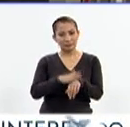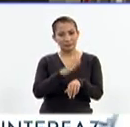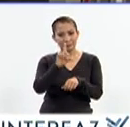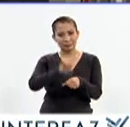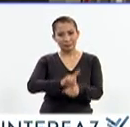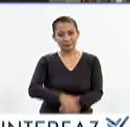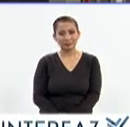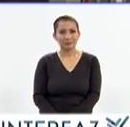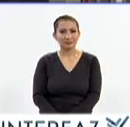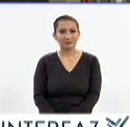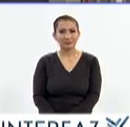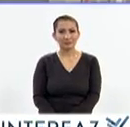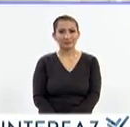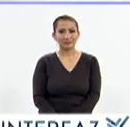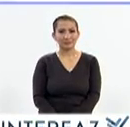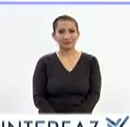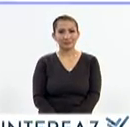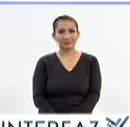un excelente día.